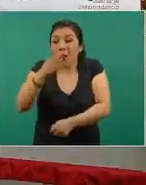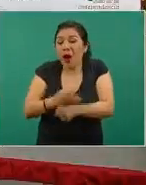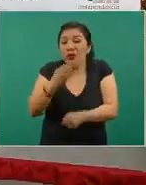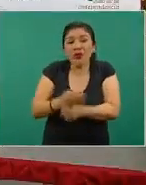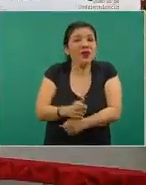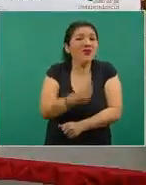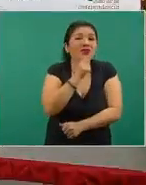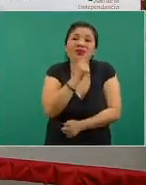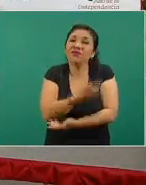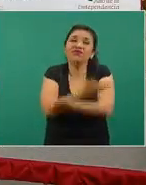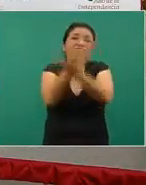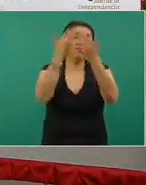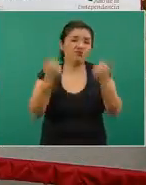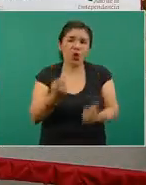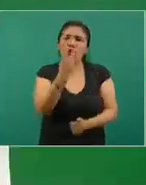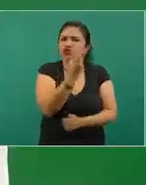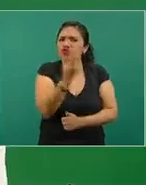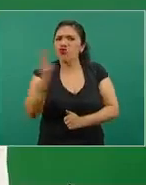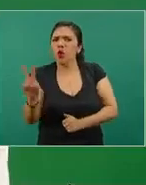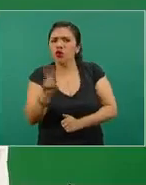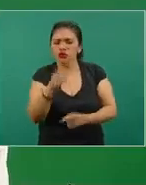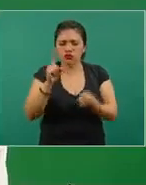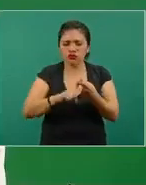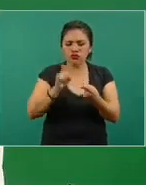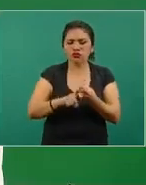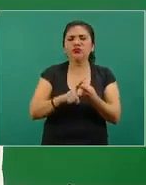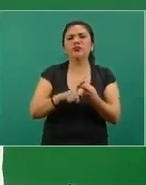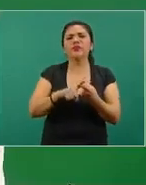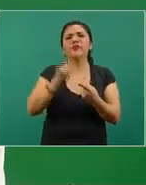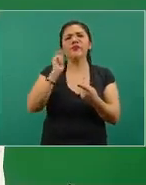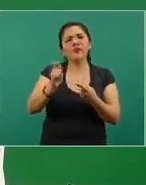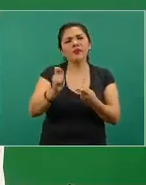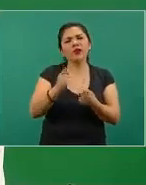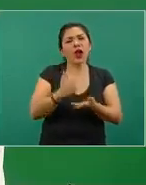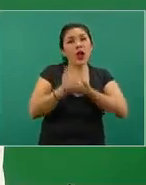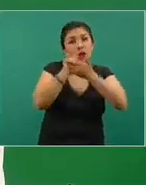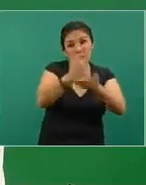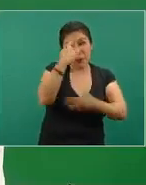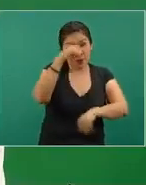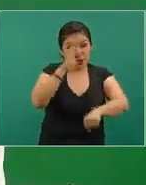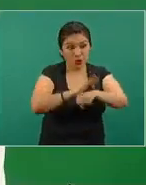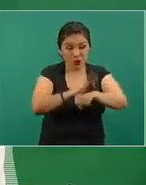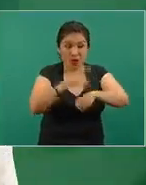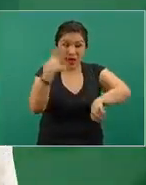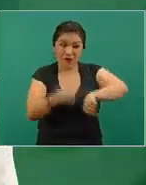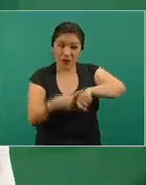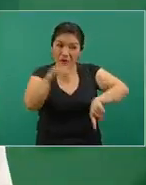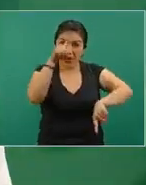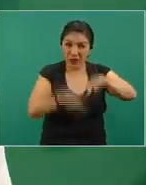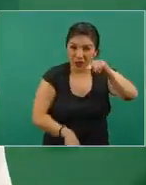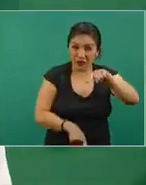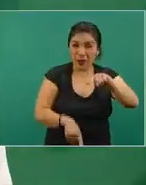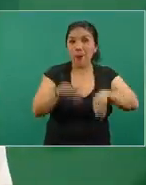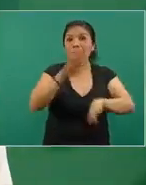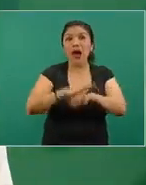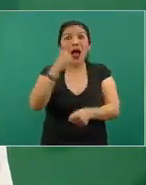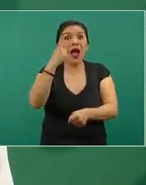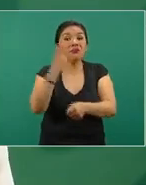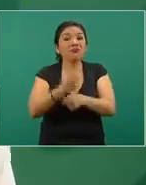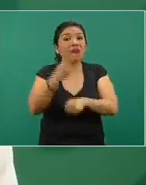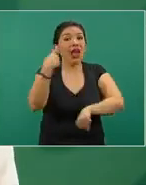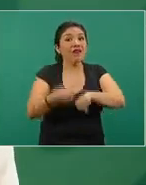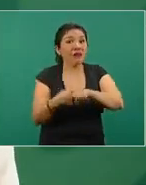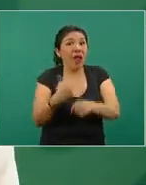Entonces, ambas cualidades son importantes, la inmunidad que ayuda a proteger de la enfermedad, sobre todo de la enfermedad grave